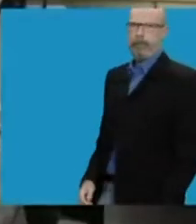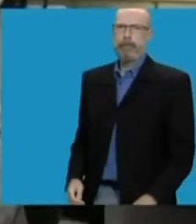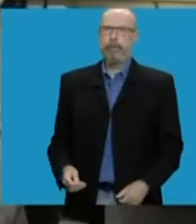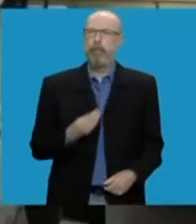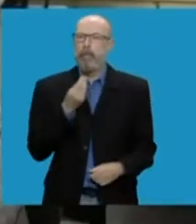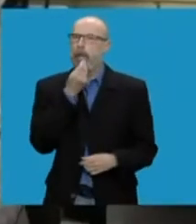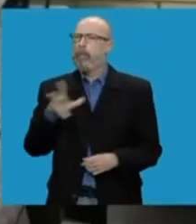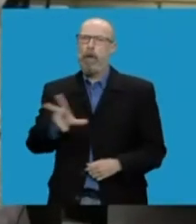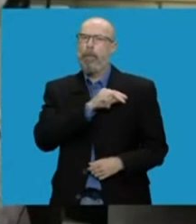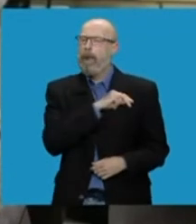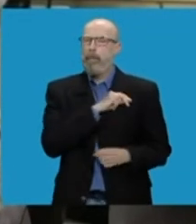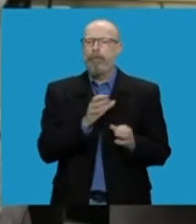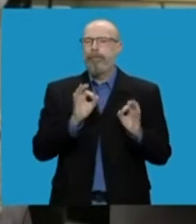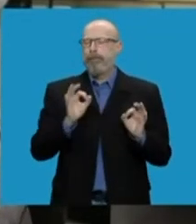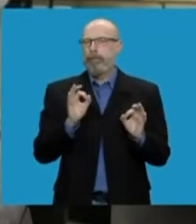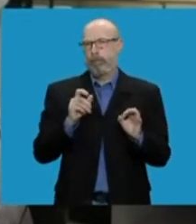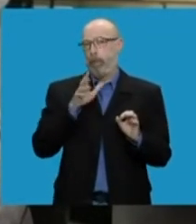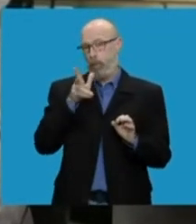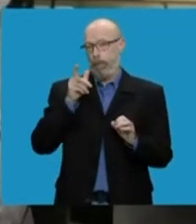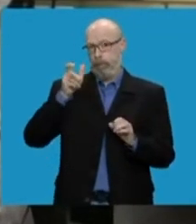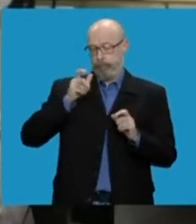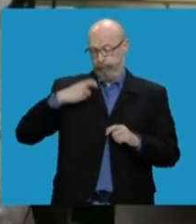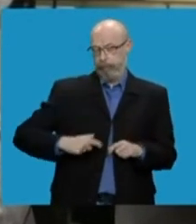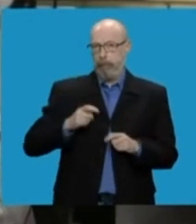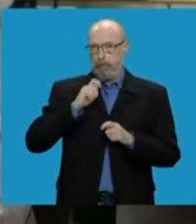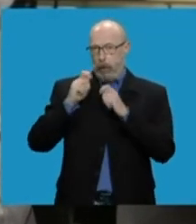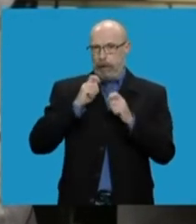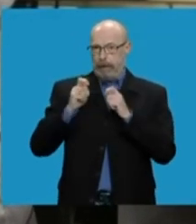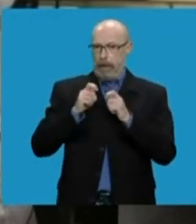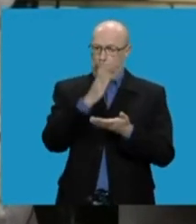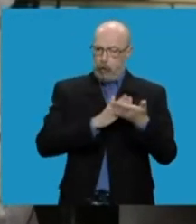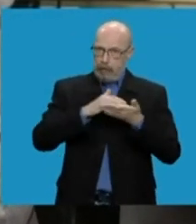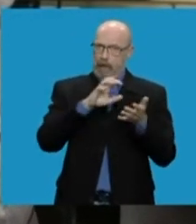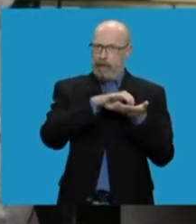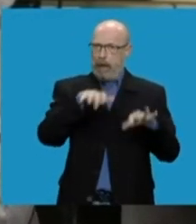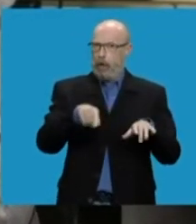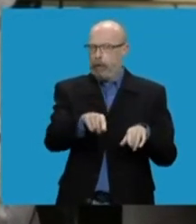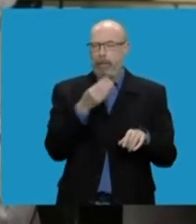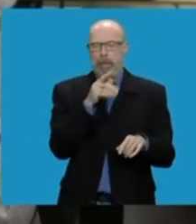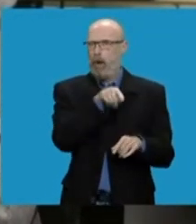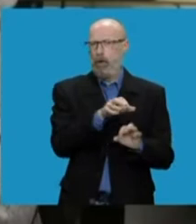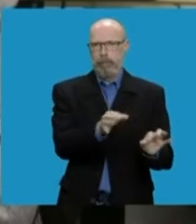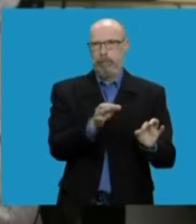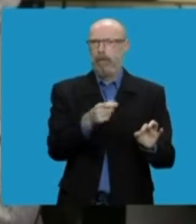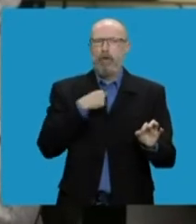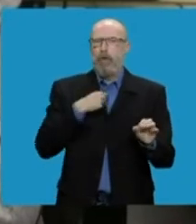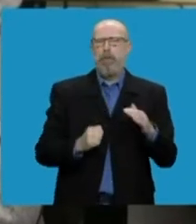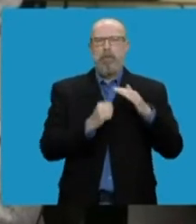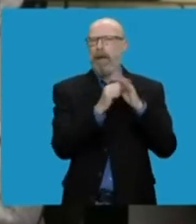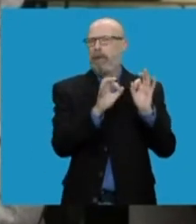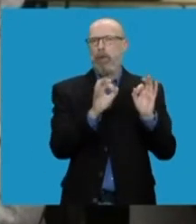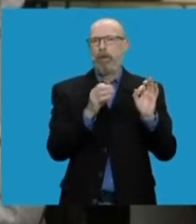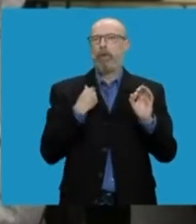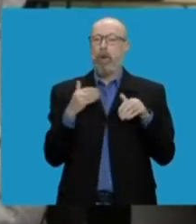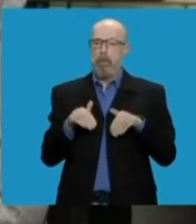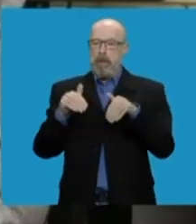Mejor premio que puede recibir un periodista en la comunidad de Castilla y León, y para mí es el máximo. No me había presentado nunca